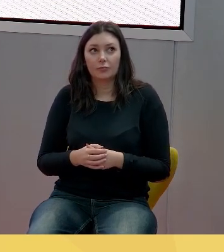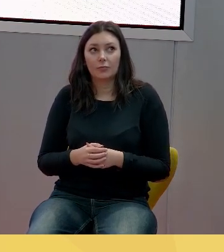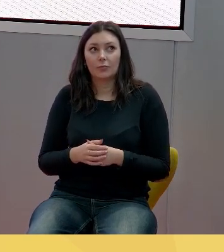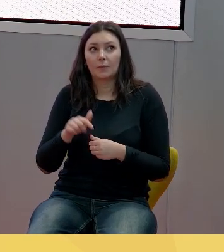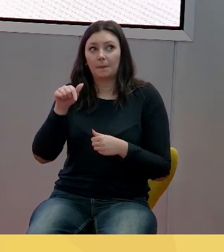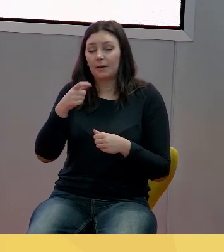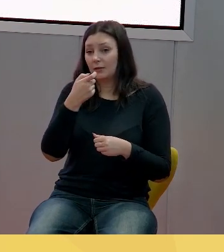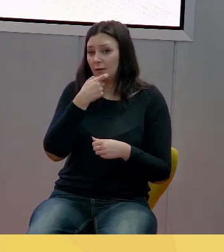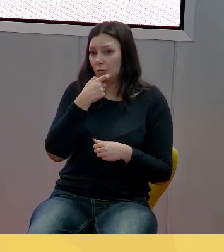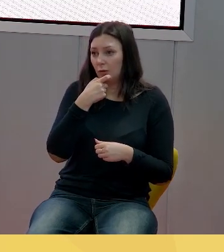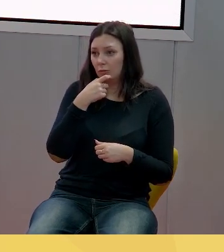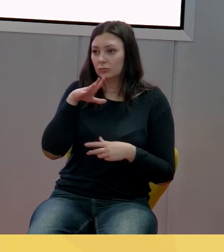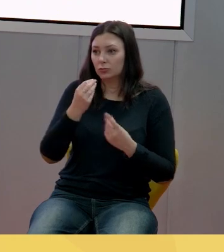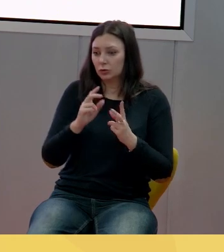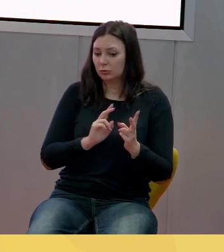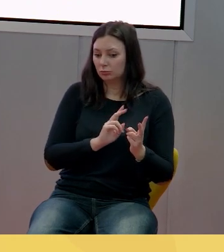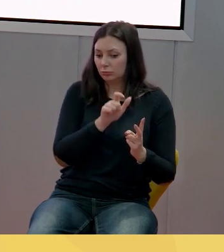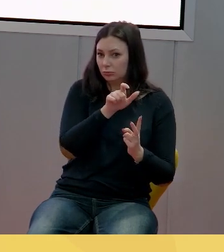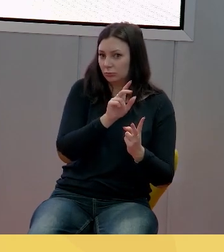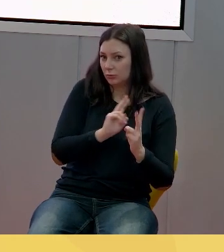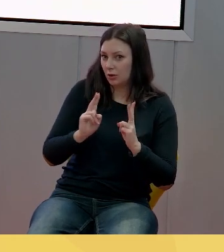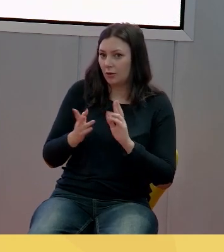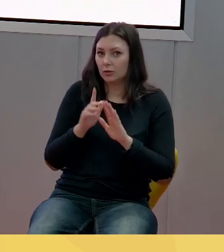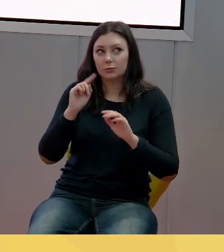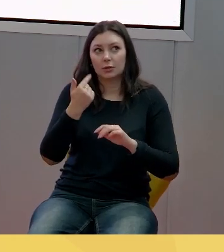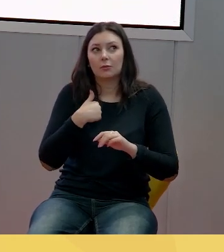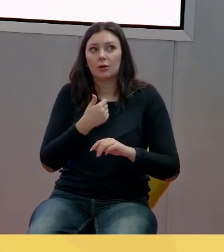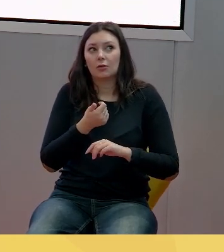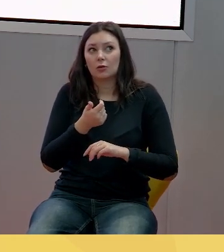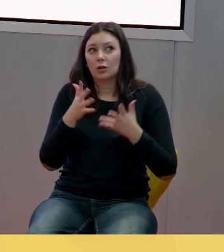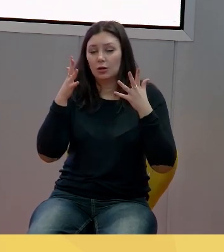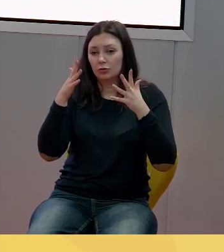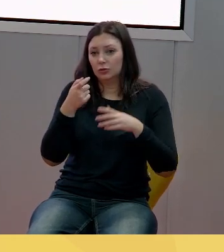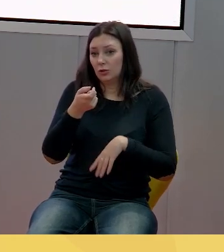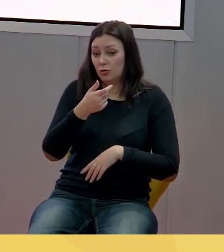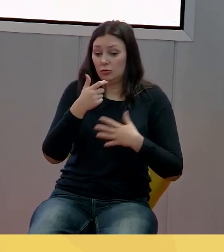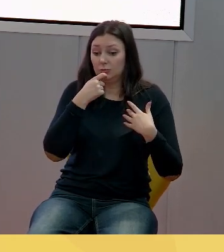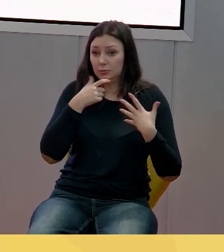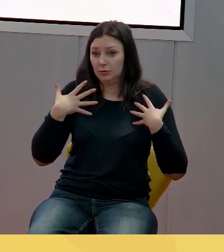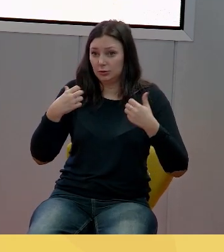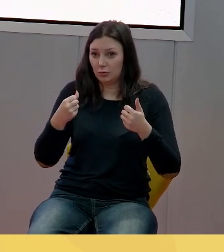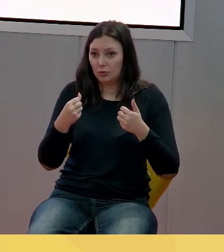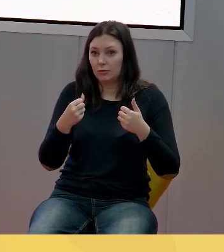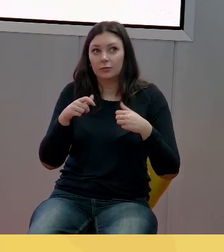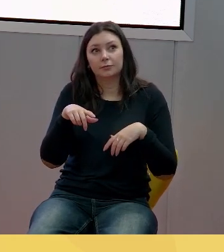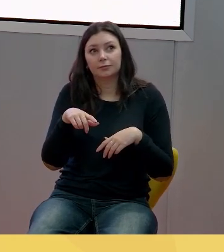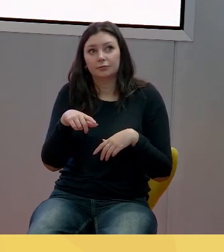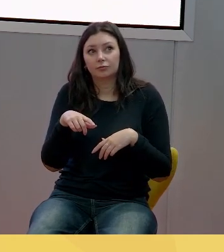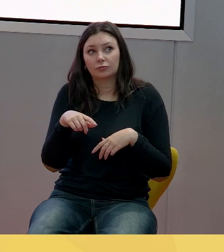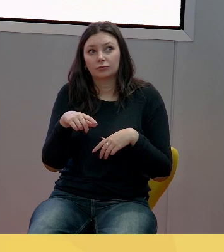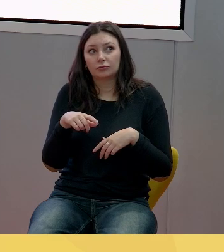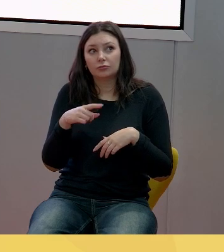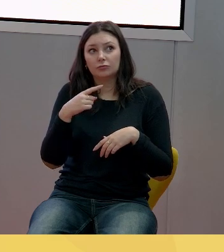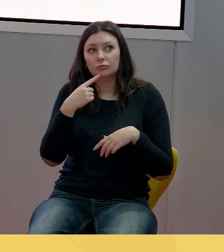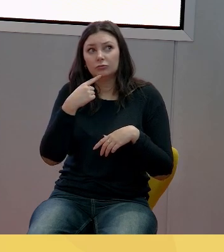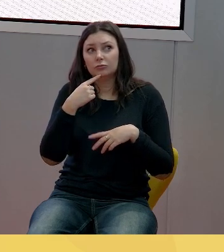En el Reino Unido ha habido muchas reacciones. La primera fue la del Sistema Nacional de Salud, que demostró su apoyo completo a la doctora Hilary Cass y, como